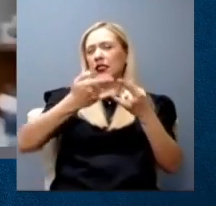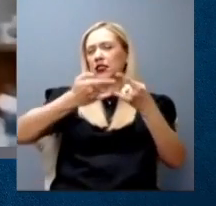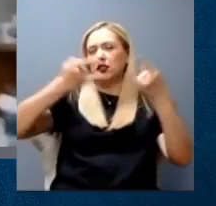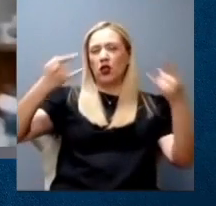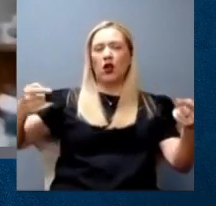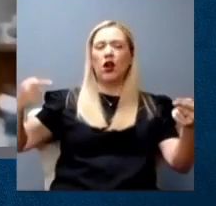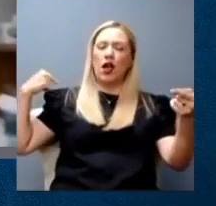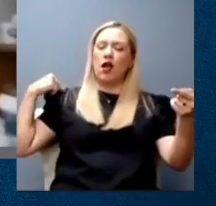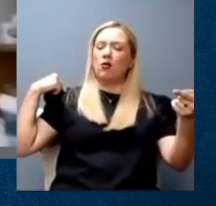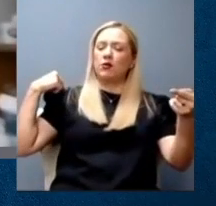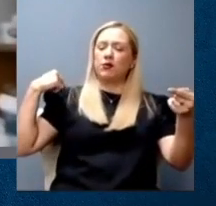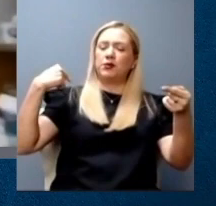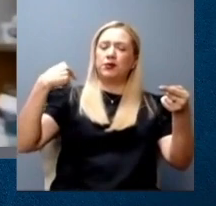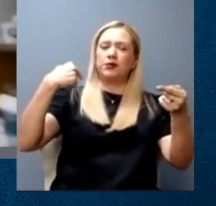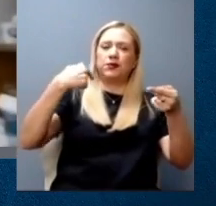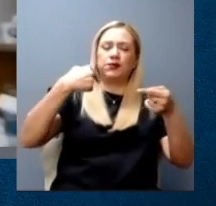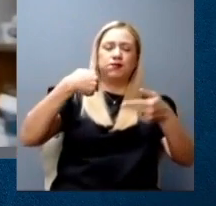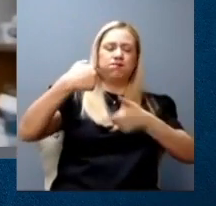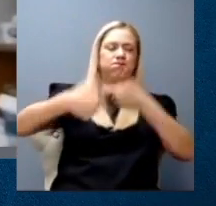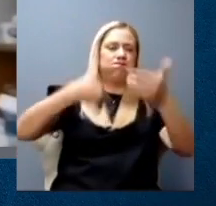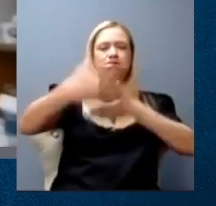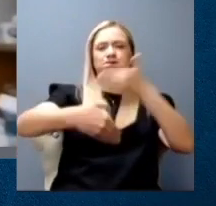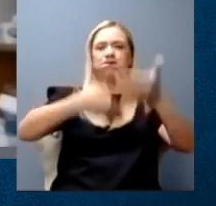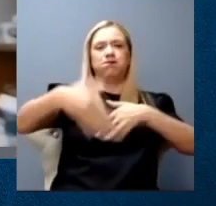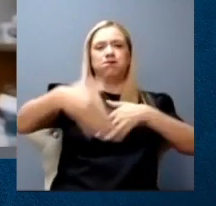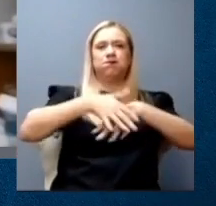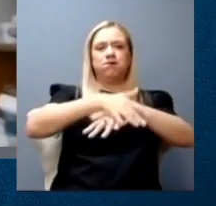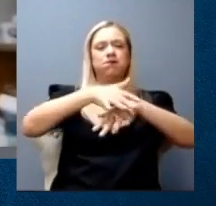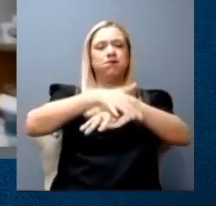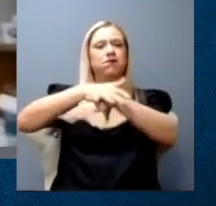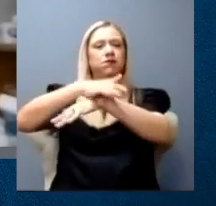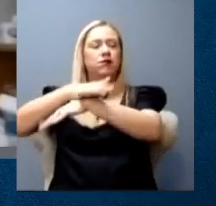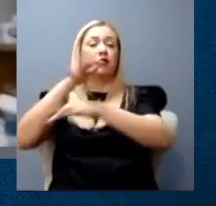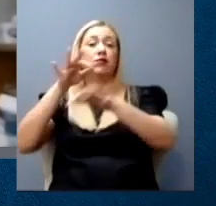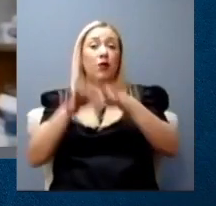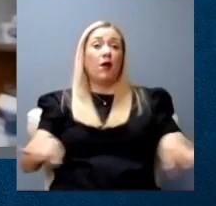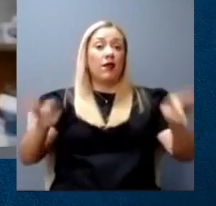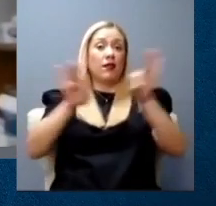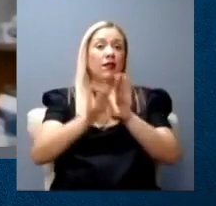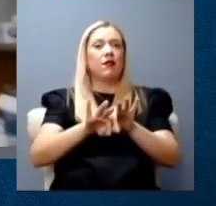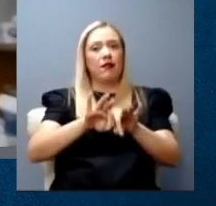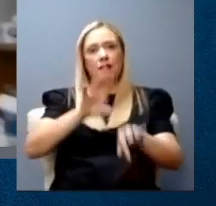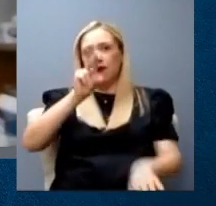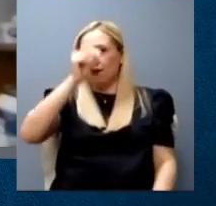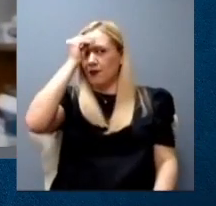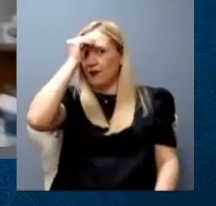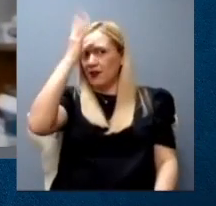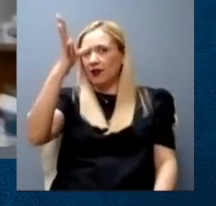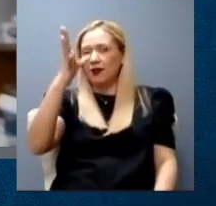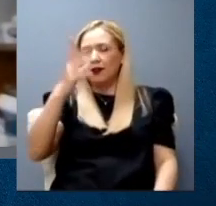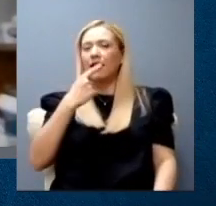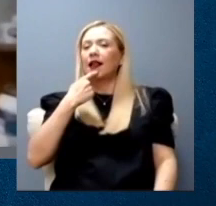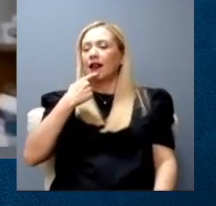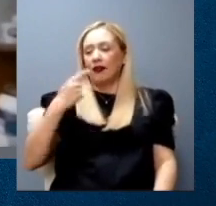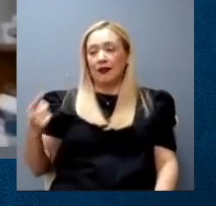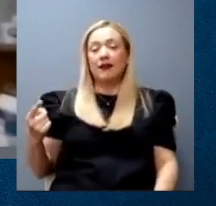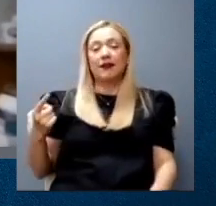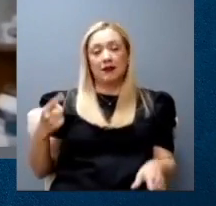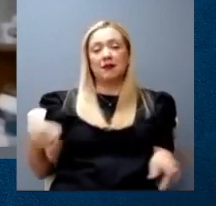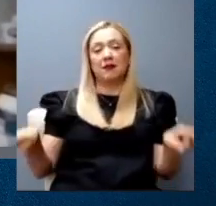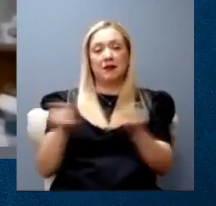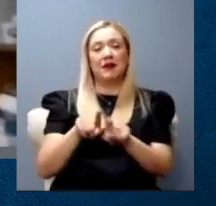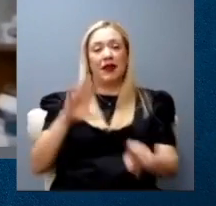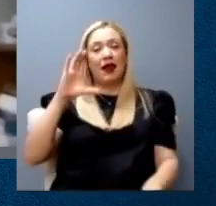evolución histórica muy importante que vale la pena recordar. Y como muy bien dijo Carlos